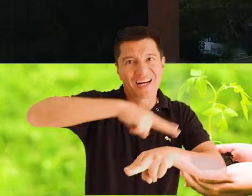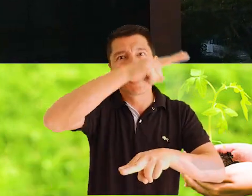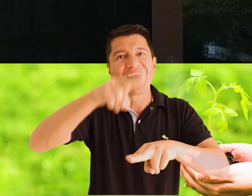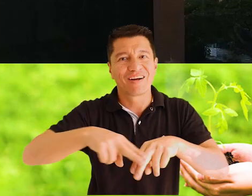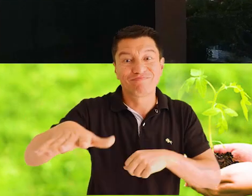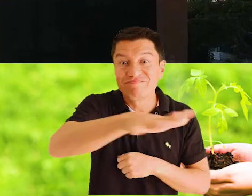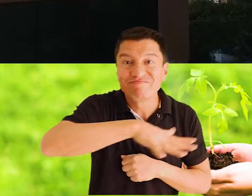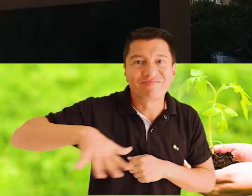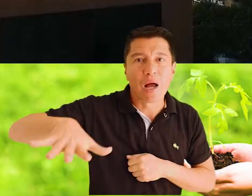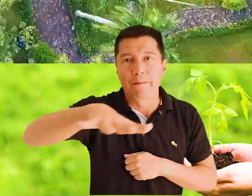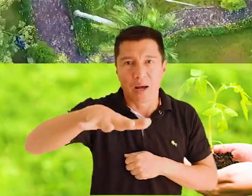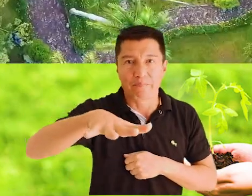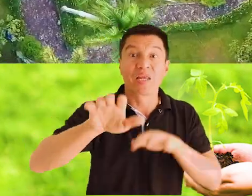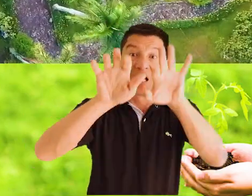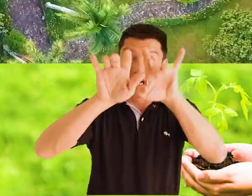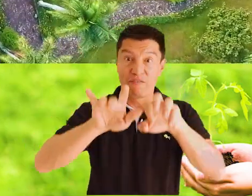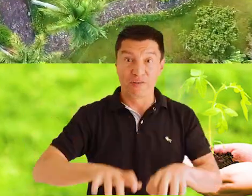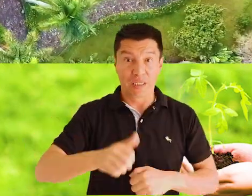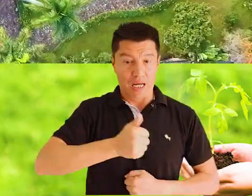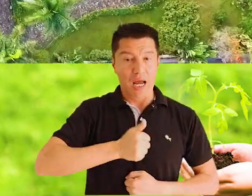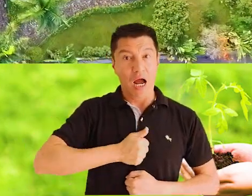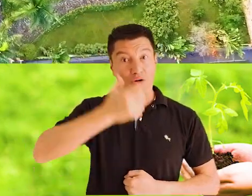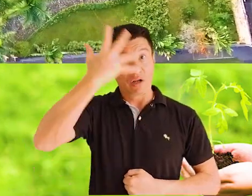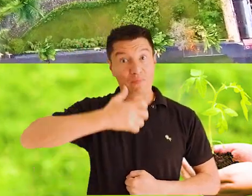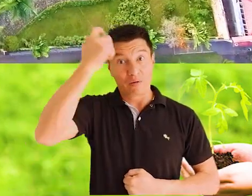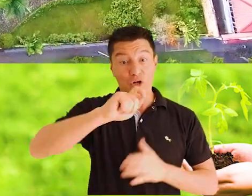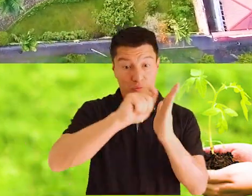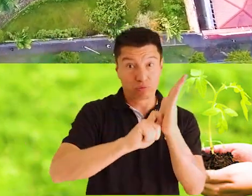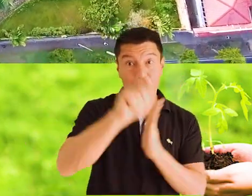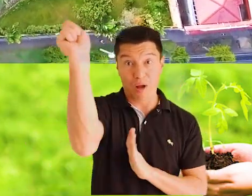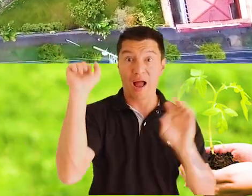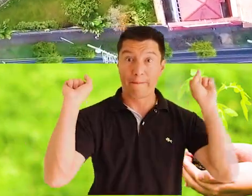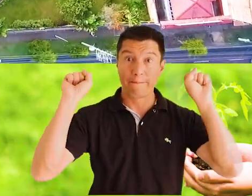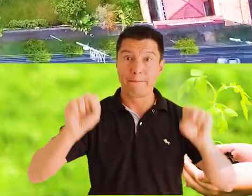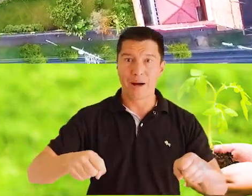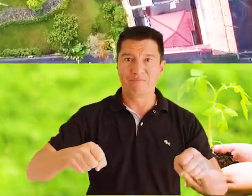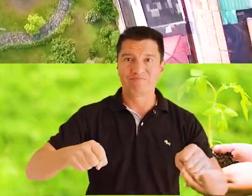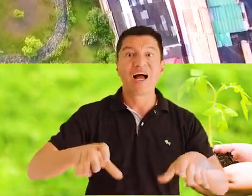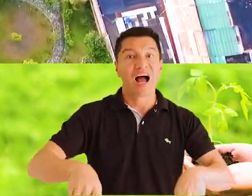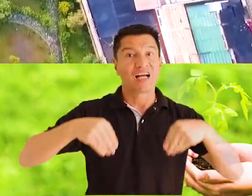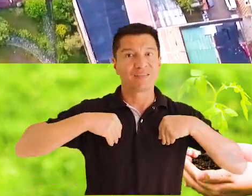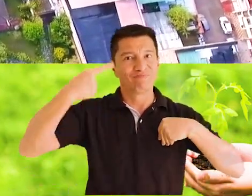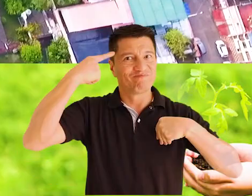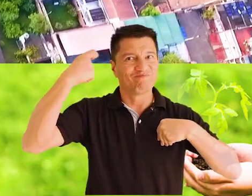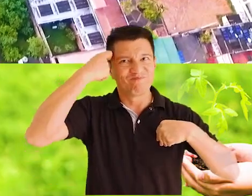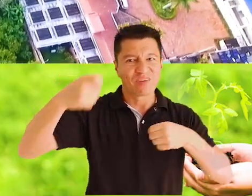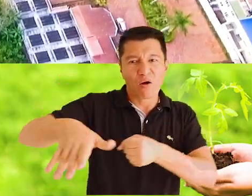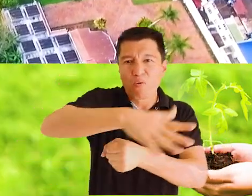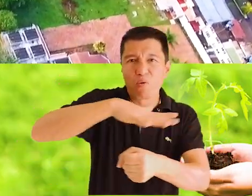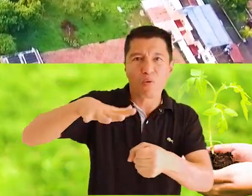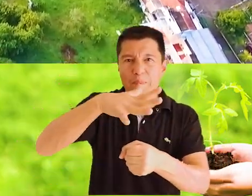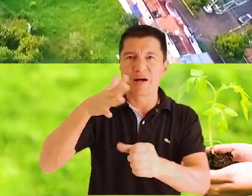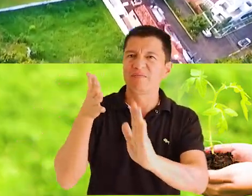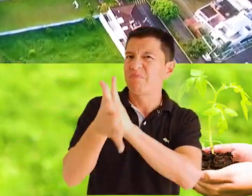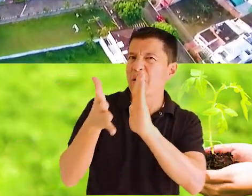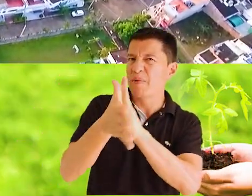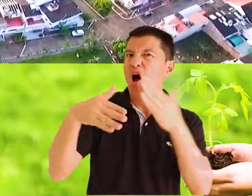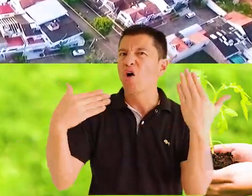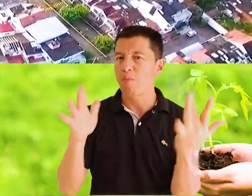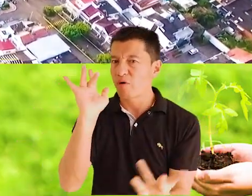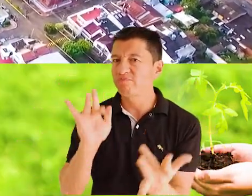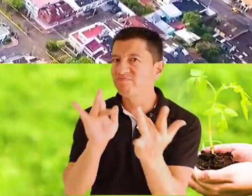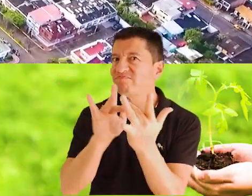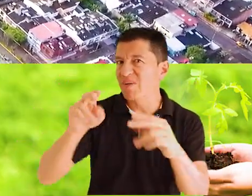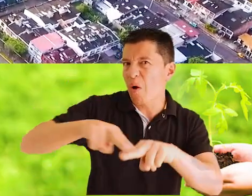eso, la Oficina de Autoevaluación y Acreditación se une al reto Ambientalmente y nos cuenta cómo vive en